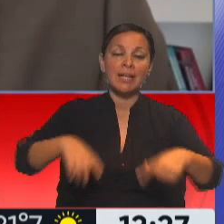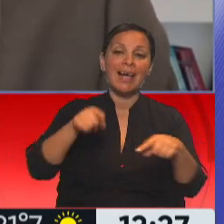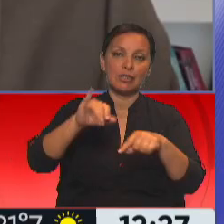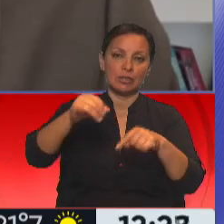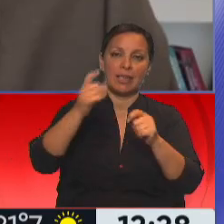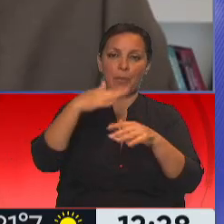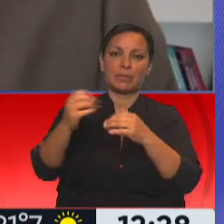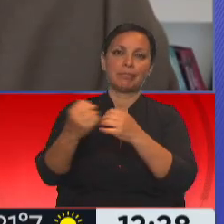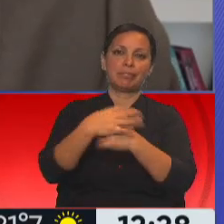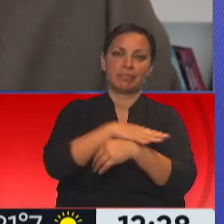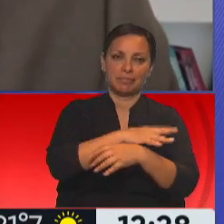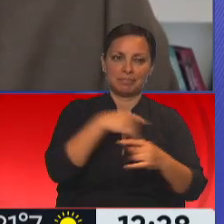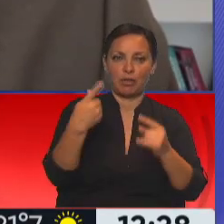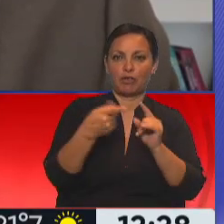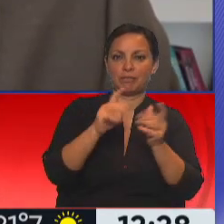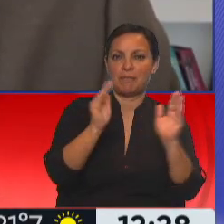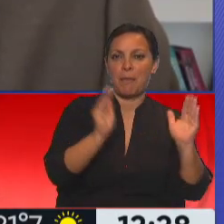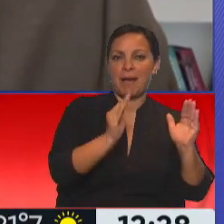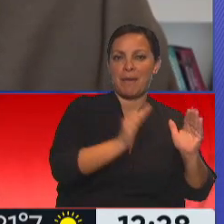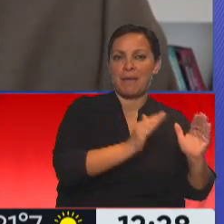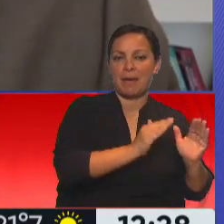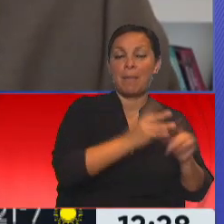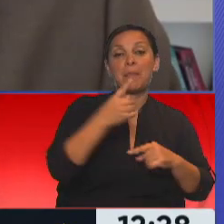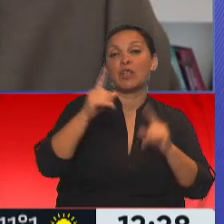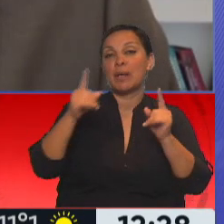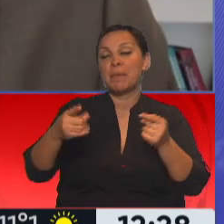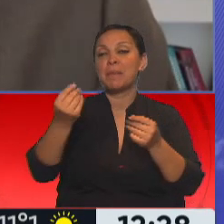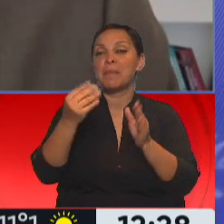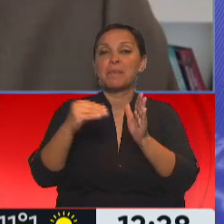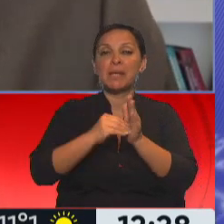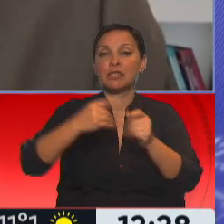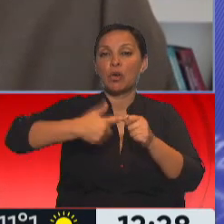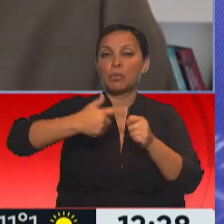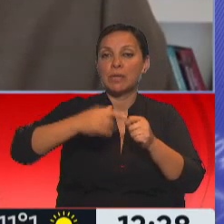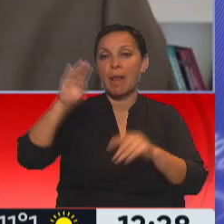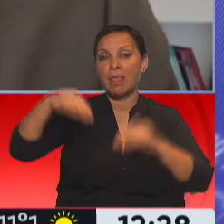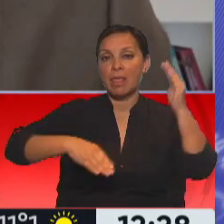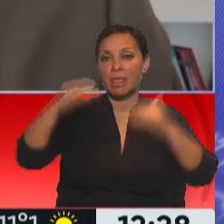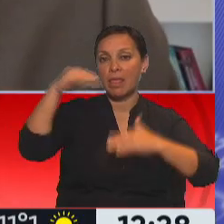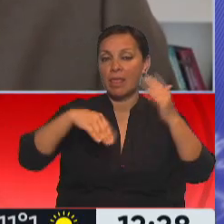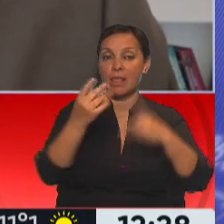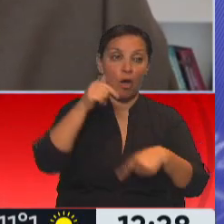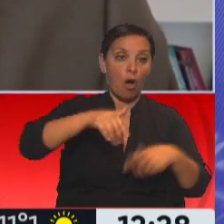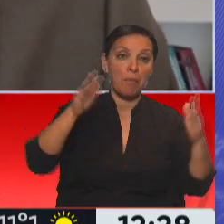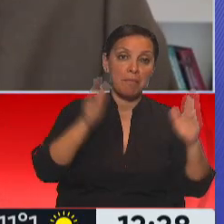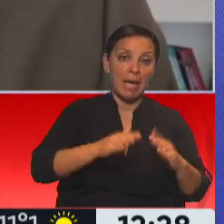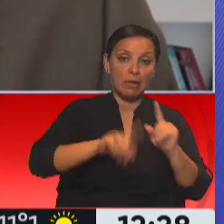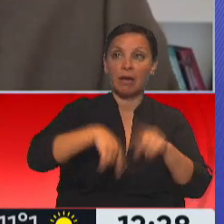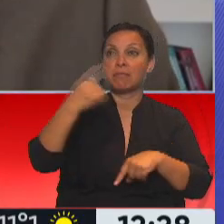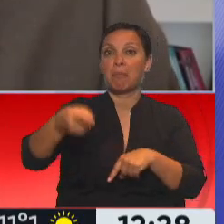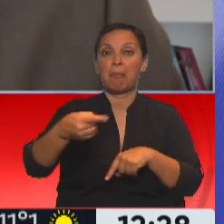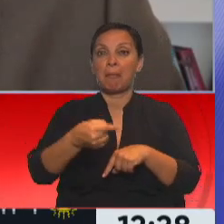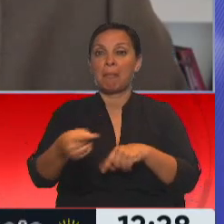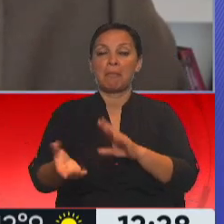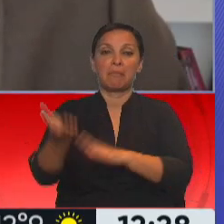Pero recordemos que también los precios de los combustibles son volátiles, así como cayó hoy puede subir el mes que viene, claro, ¿no? Entonces lo que estamos viendo es que estamos